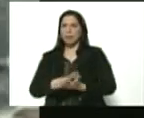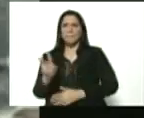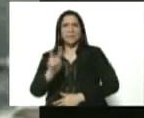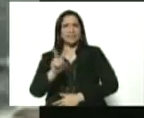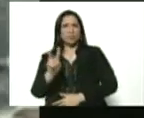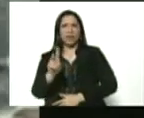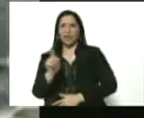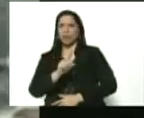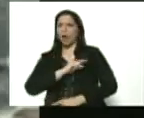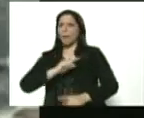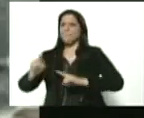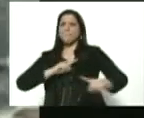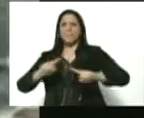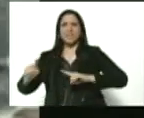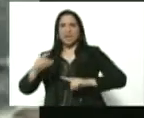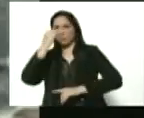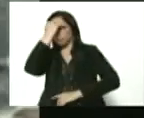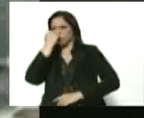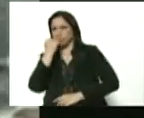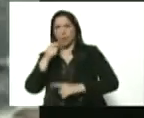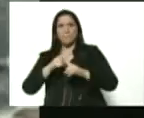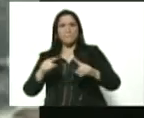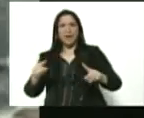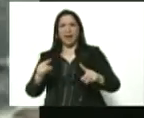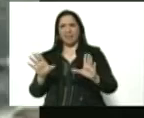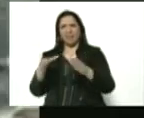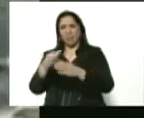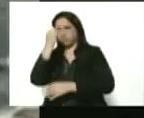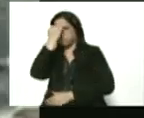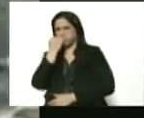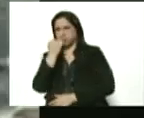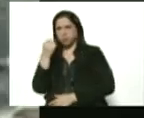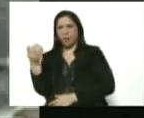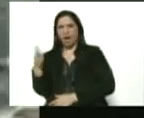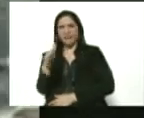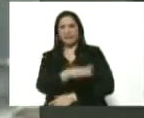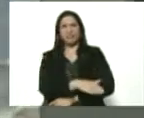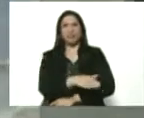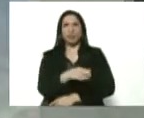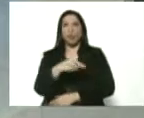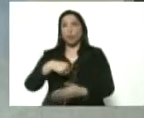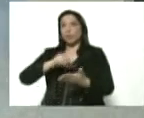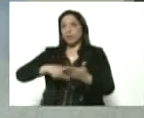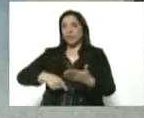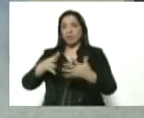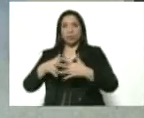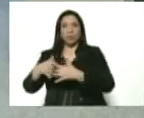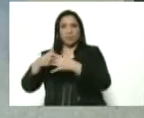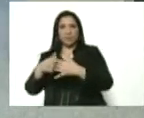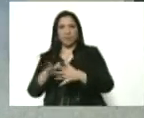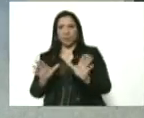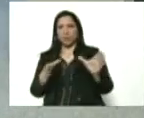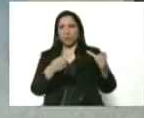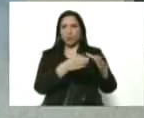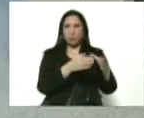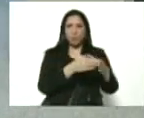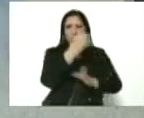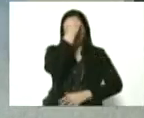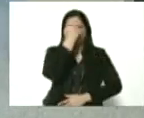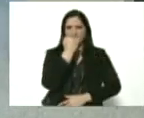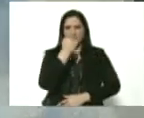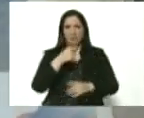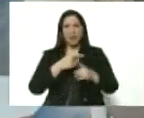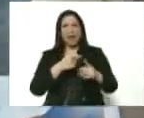envía mercenarios, ni paramilitares, ni asesinos, ni contratistas norteamericanos de grupos de paramilitares